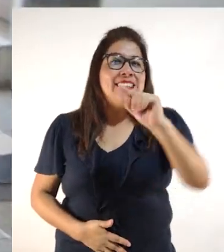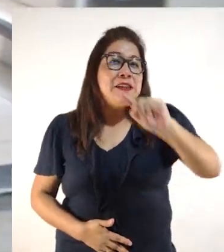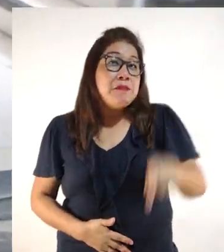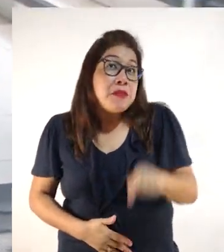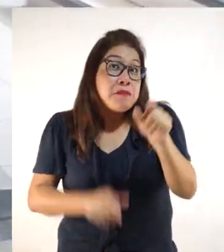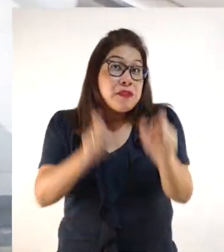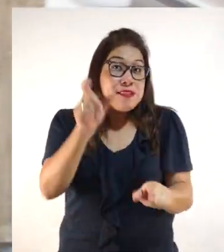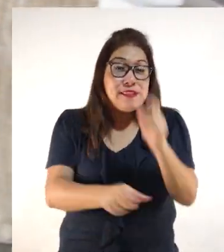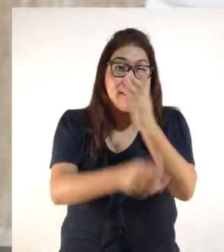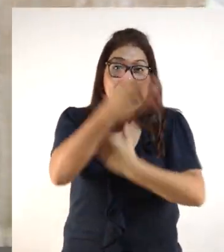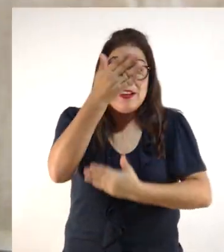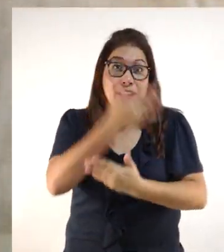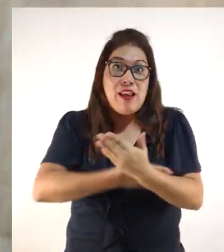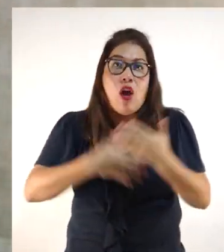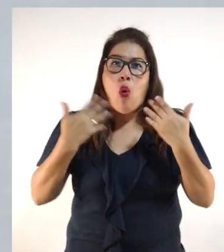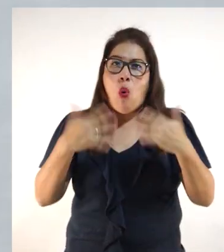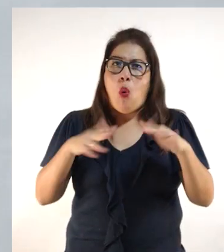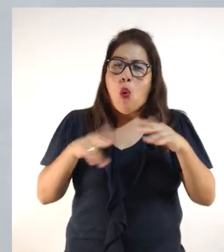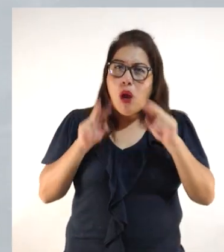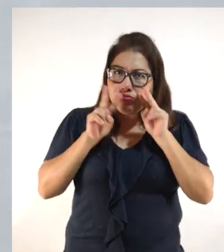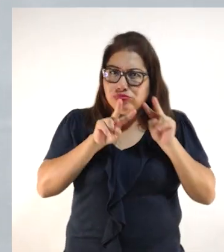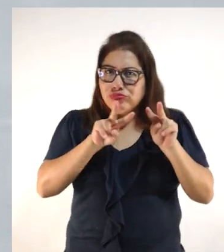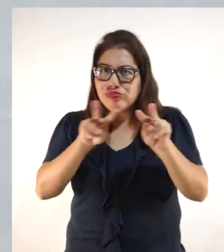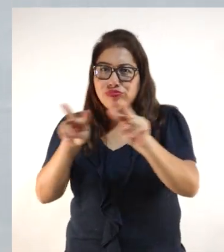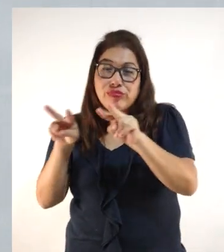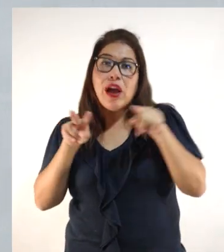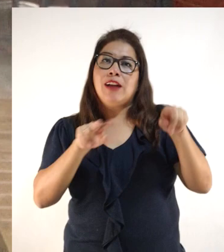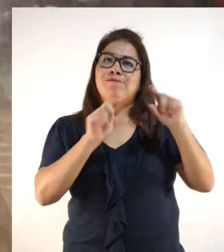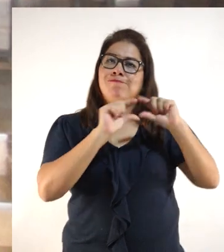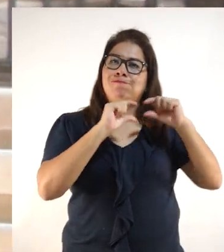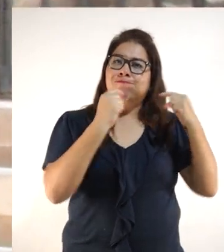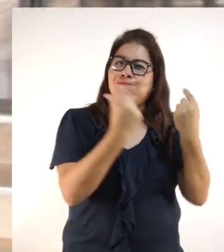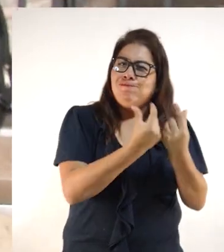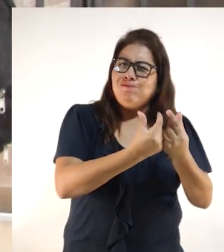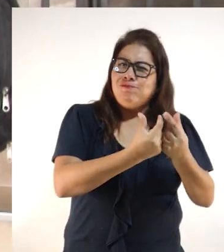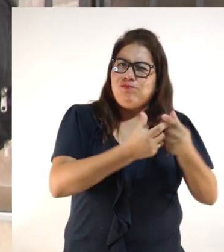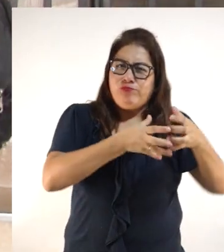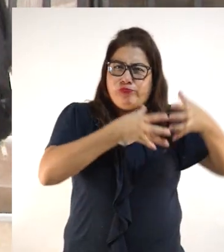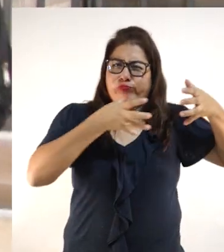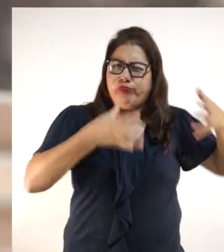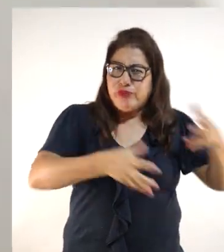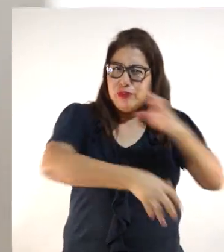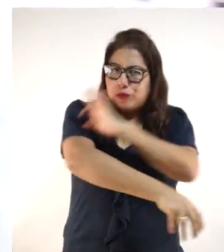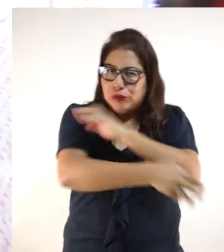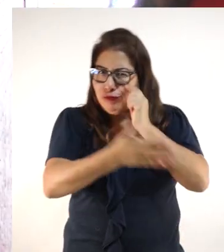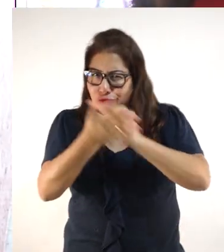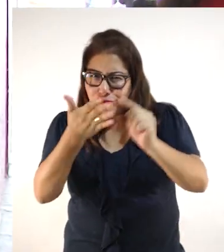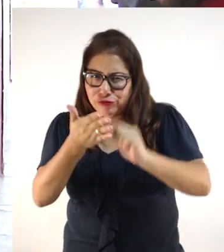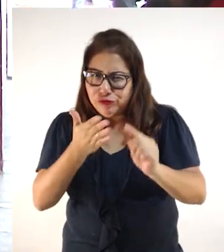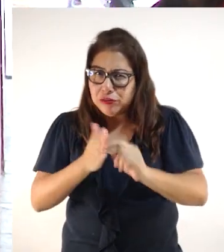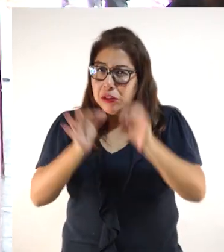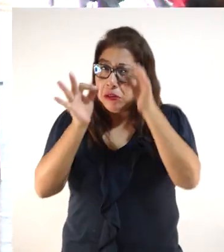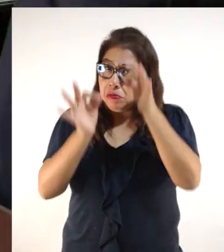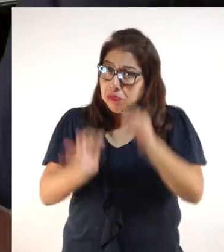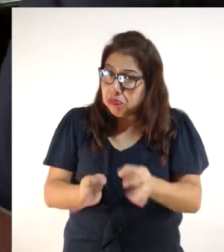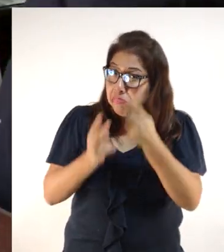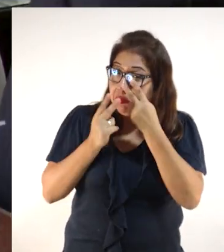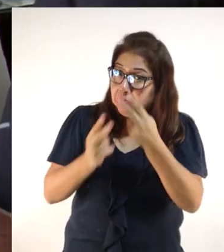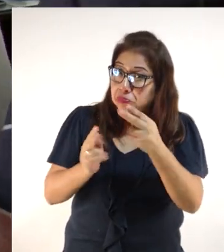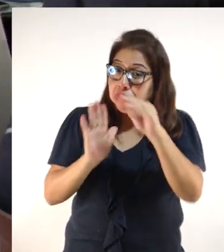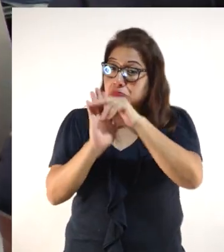15.000 personas con discapacidad, fue el escenario del mega operativo de fiscalización para verificar el cumplimiento de la